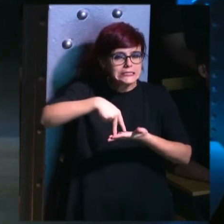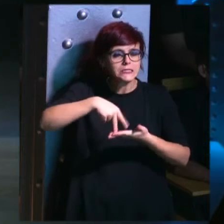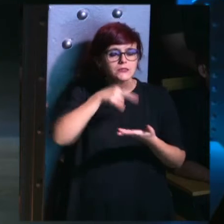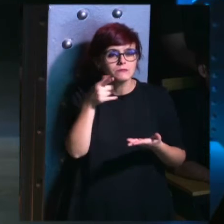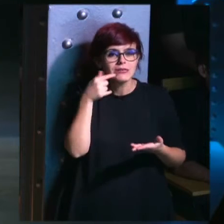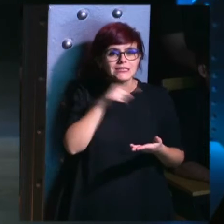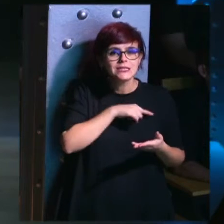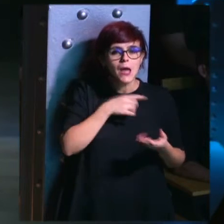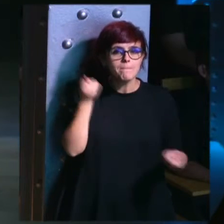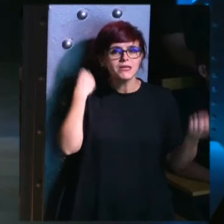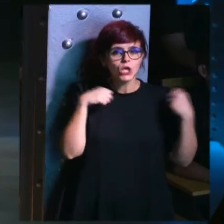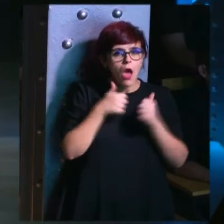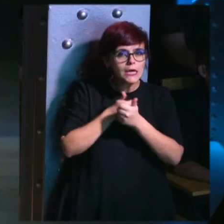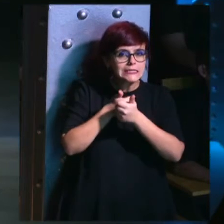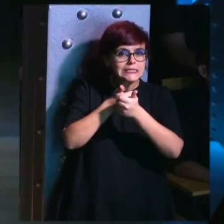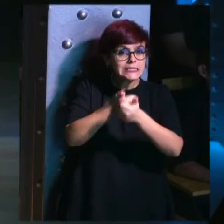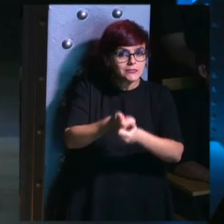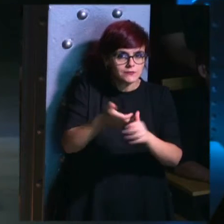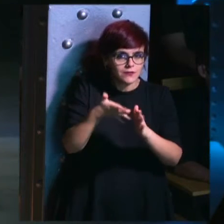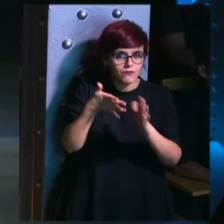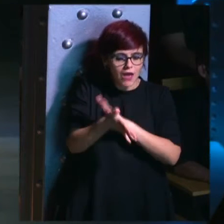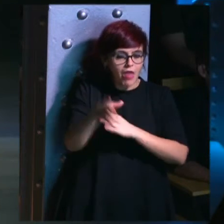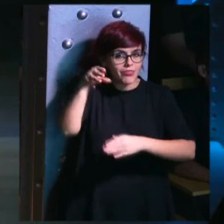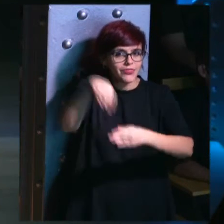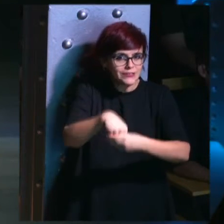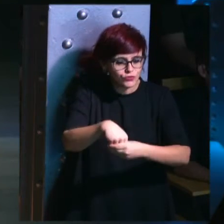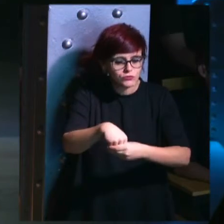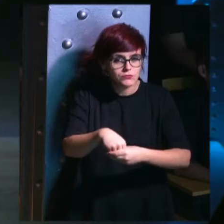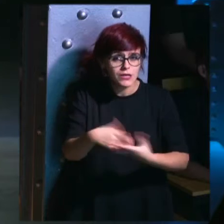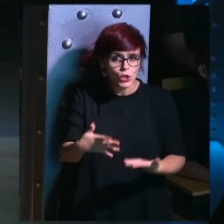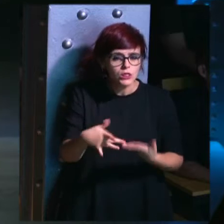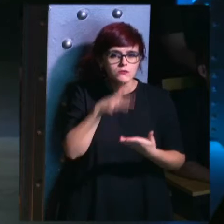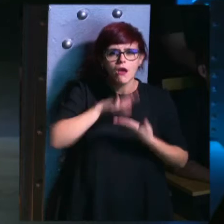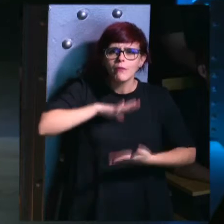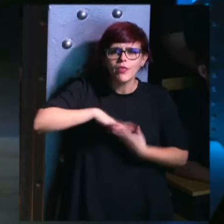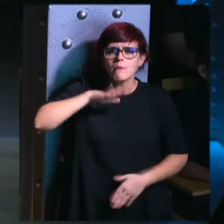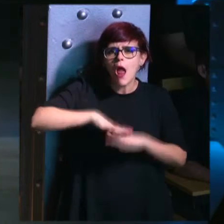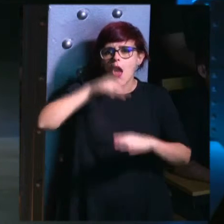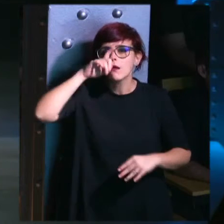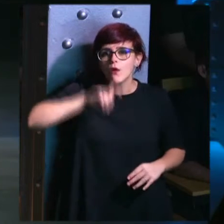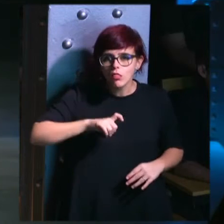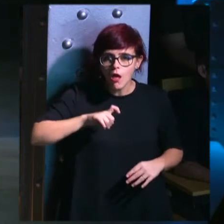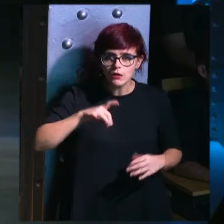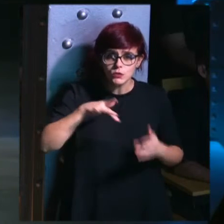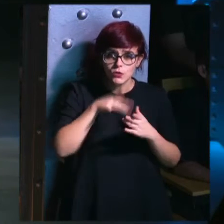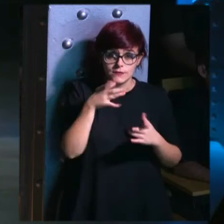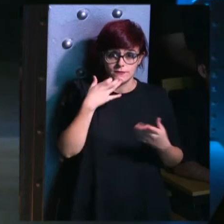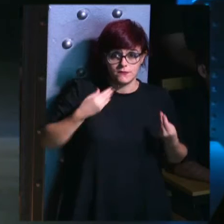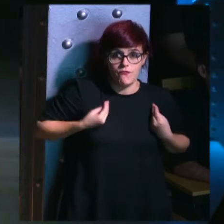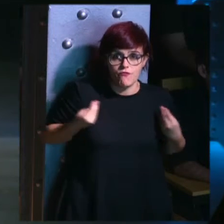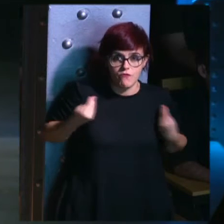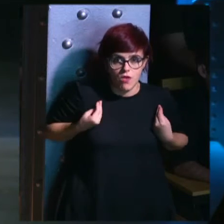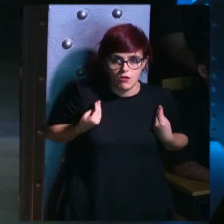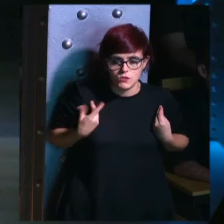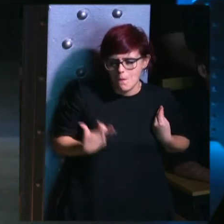qué personaje quieres seguir, claro, estás dentro. La capacidad de recordar algo cuando lo has vivido siempre va a ser muchísimo